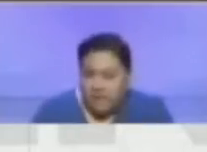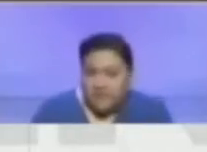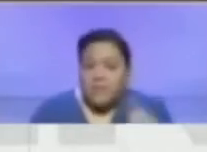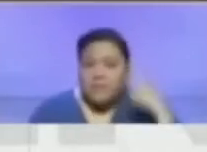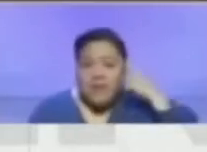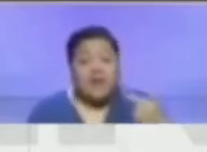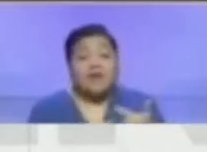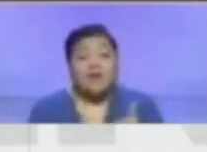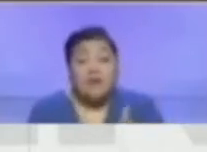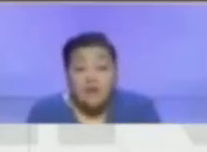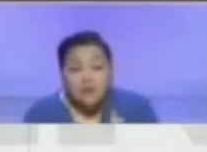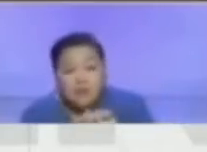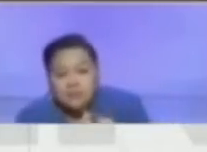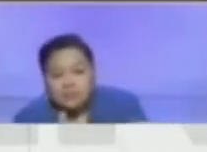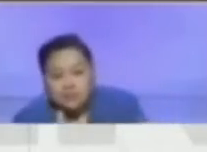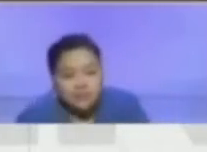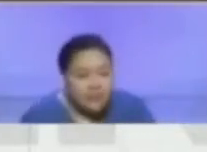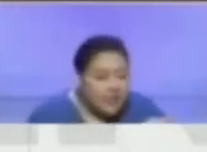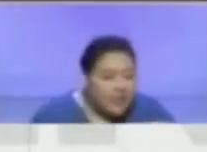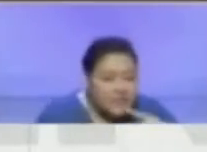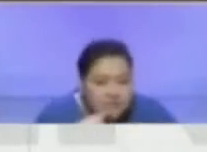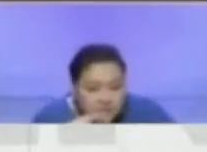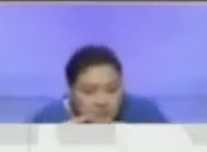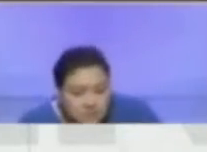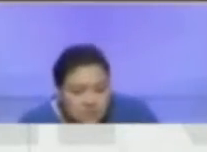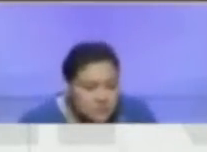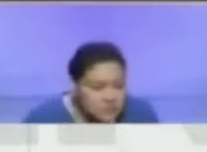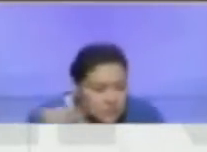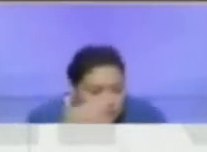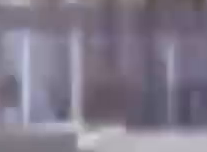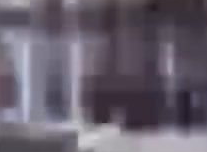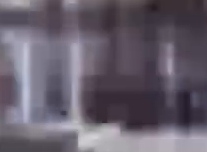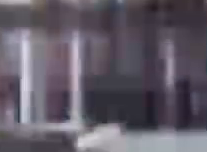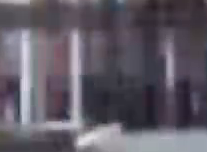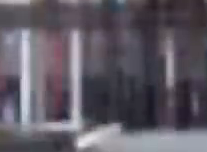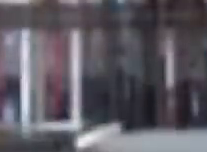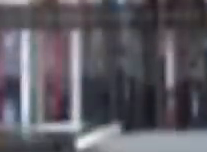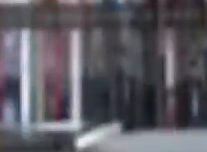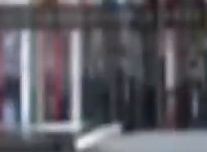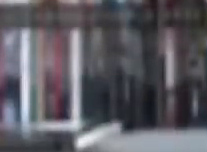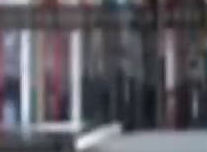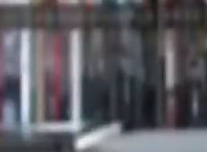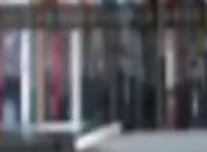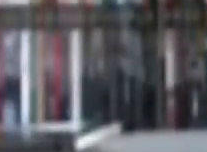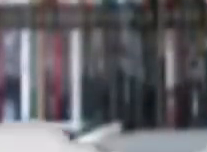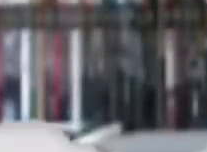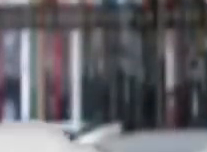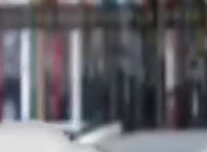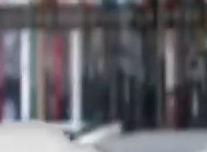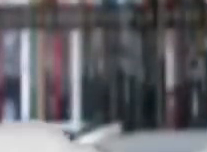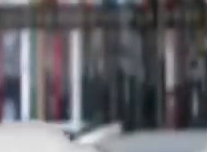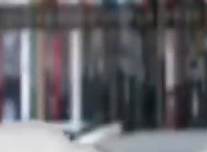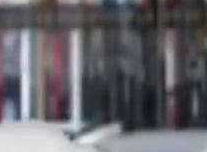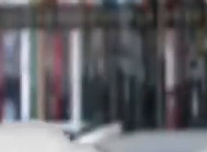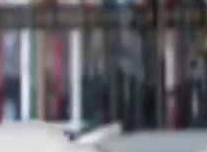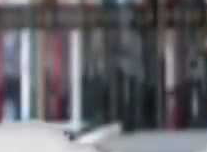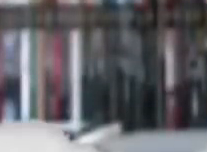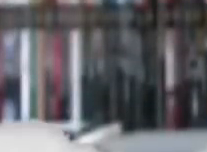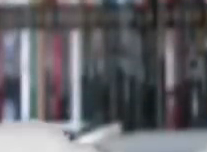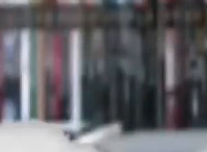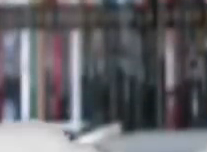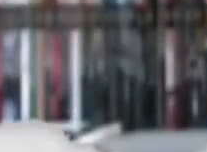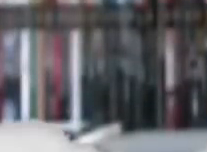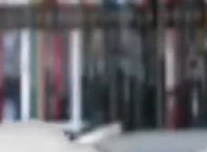sus comentócratas es una realidad sonriente para el pueblo de México. Y es que, de acuerdo con lo aprobado por el Instituto